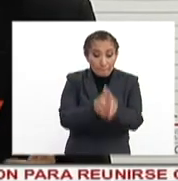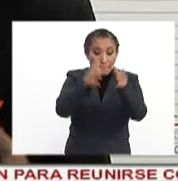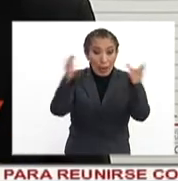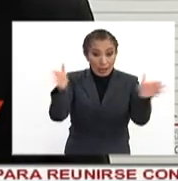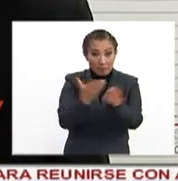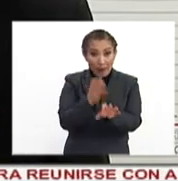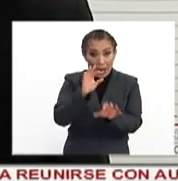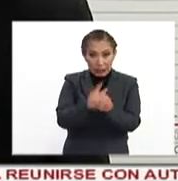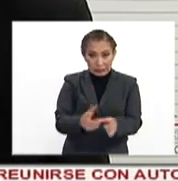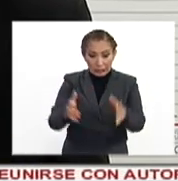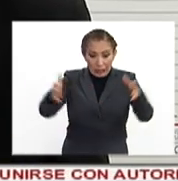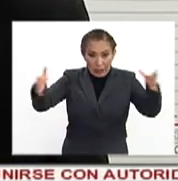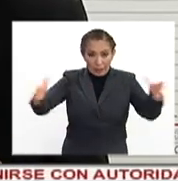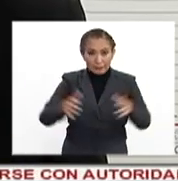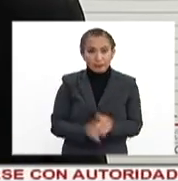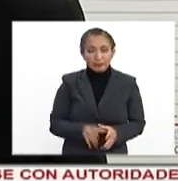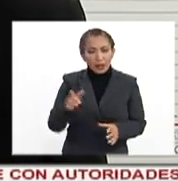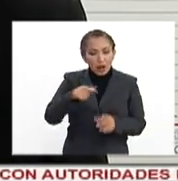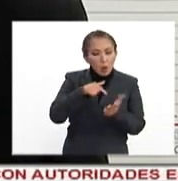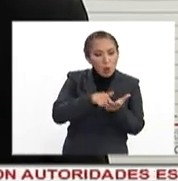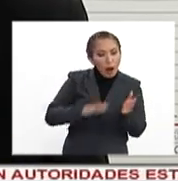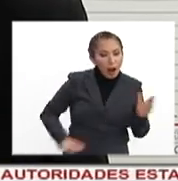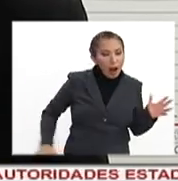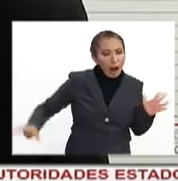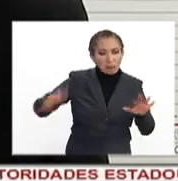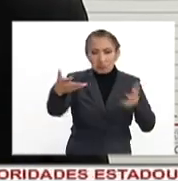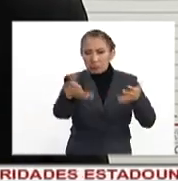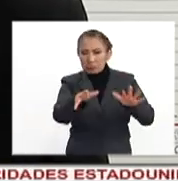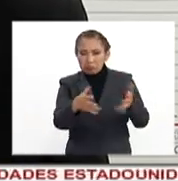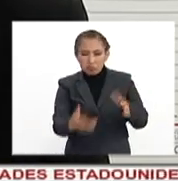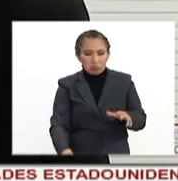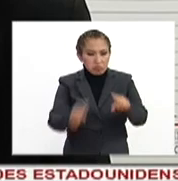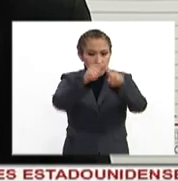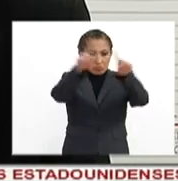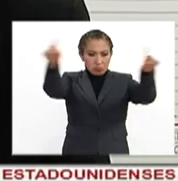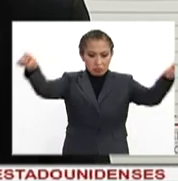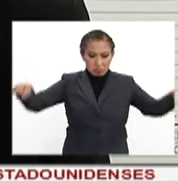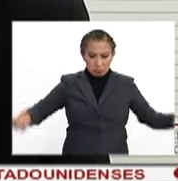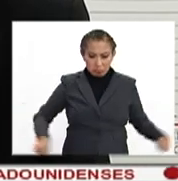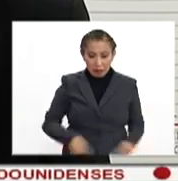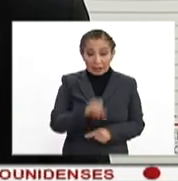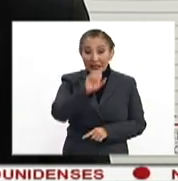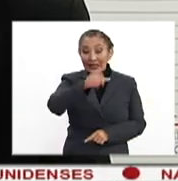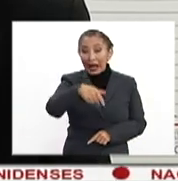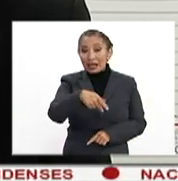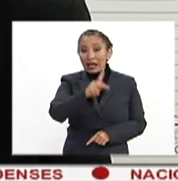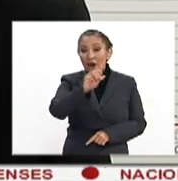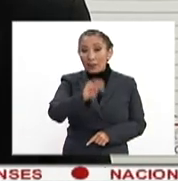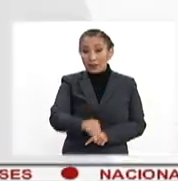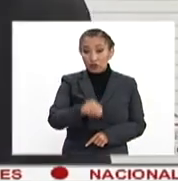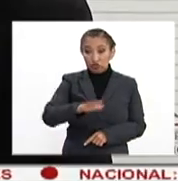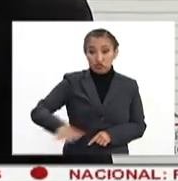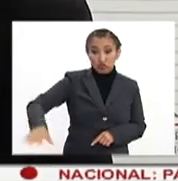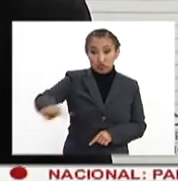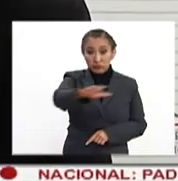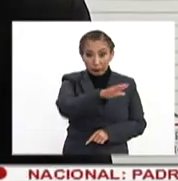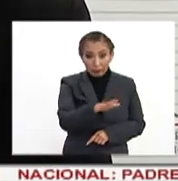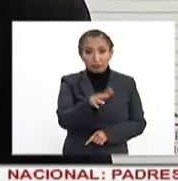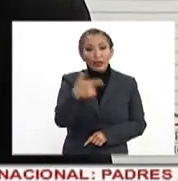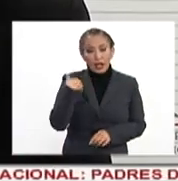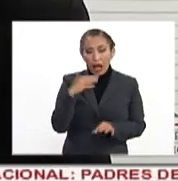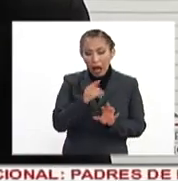esto es mucho más extenso, en una zona de aproximadamente 60 kilómetros cuadrados. Están